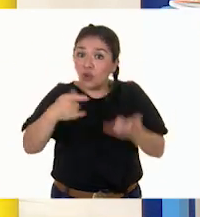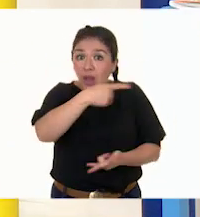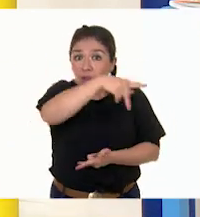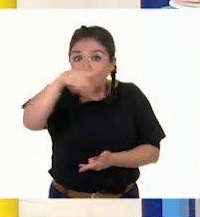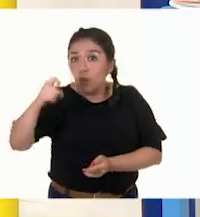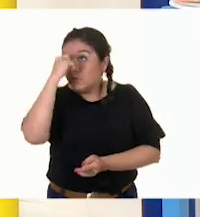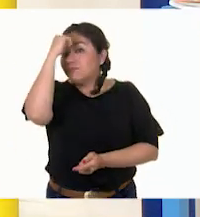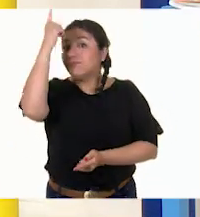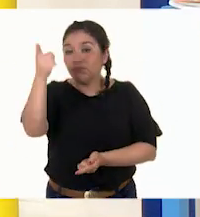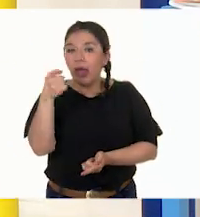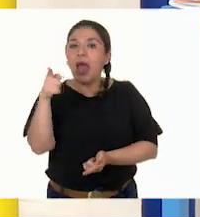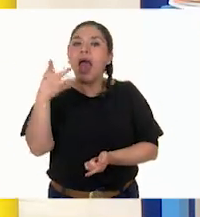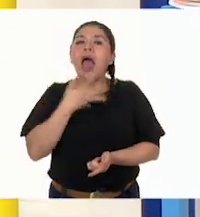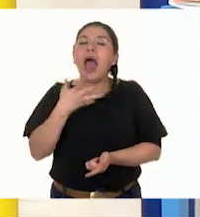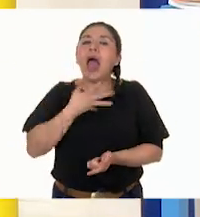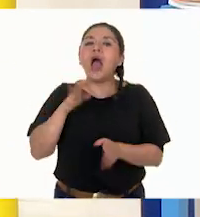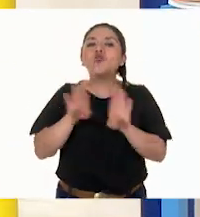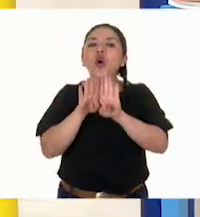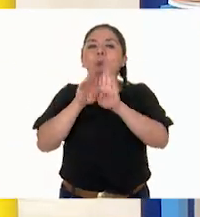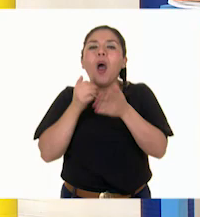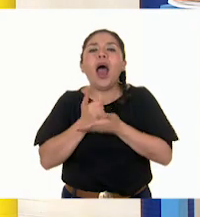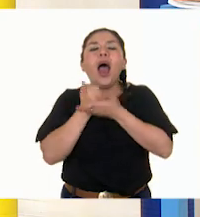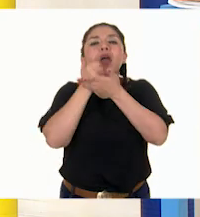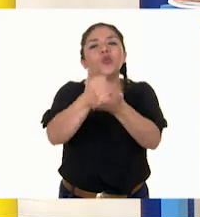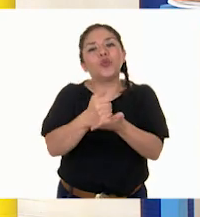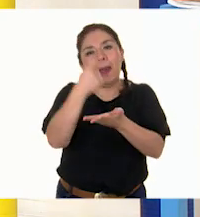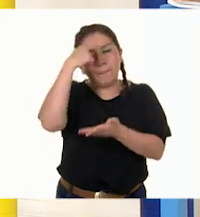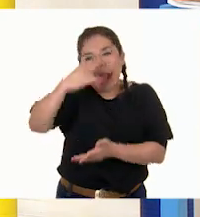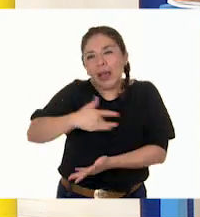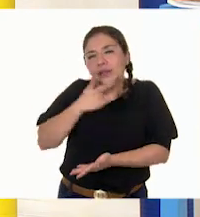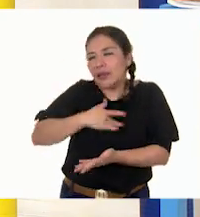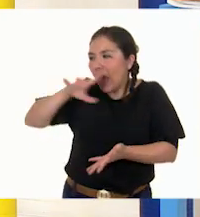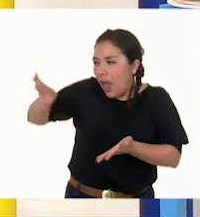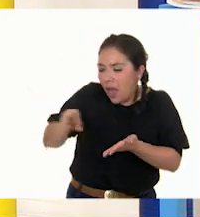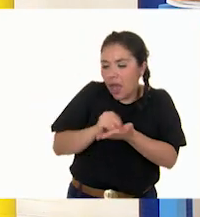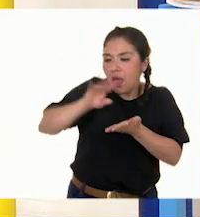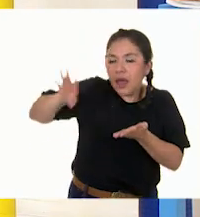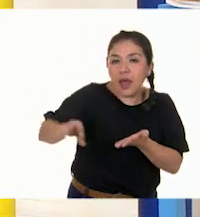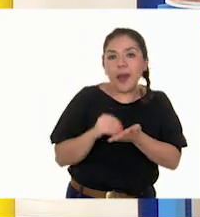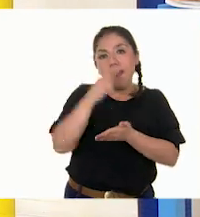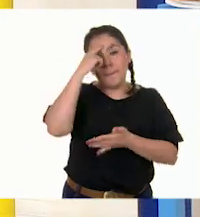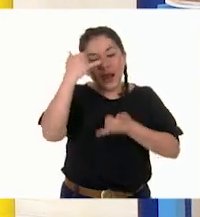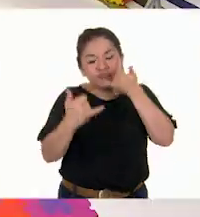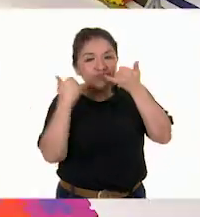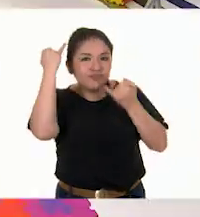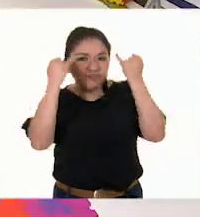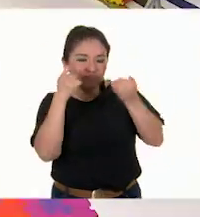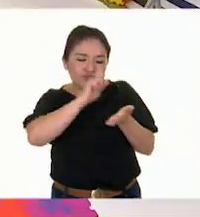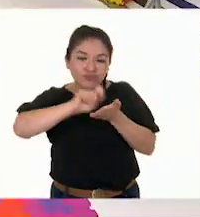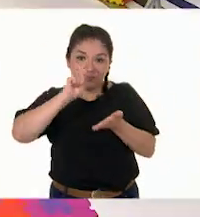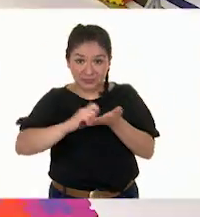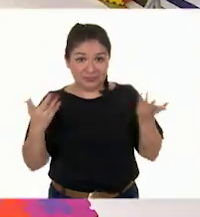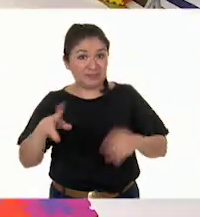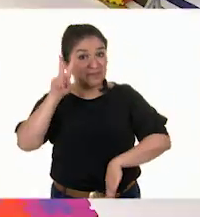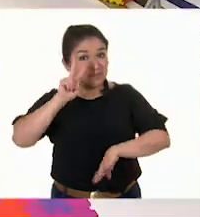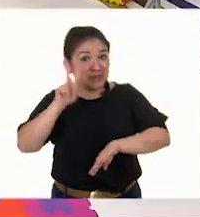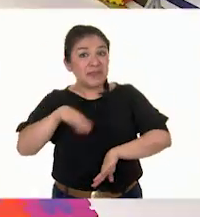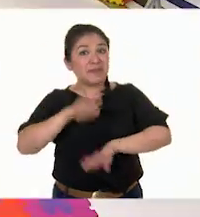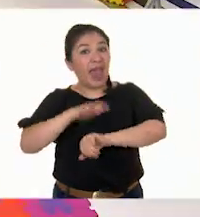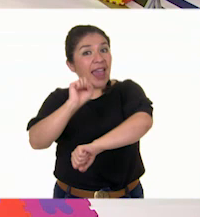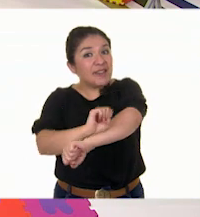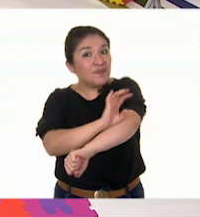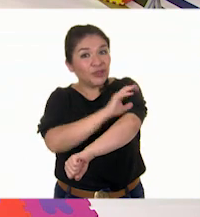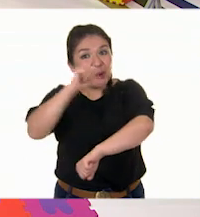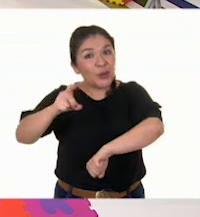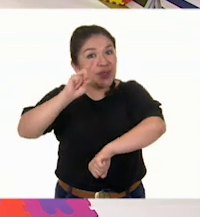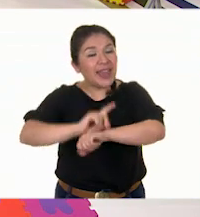tengan todo ese apoyo que ustedes puedan utilizar y hacer su creación literaria. ¡Qué emocionante, maestra! Muchas gracias por